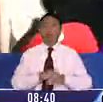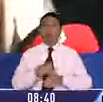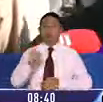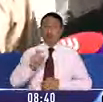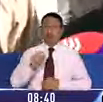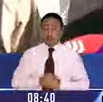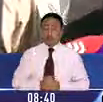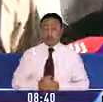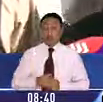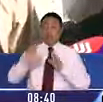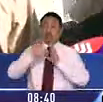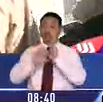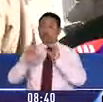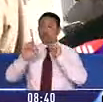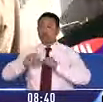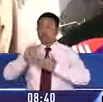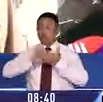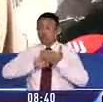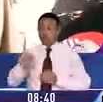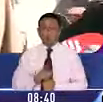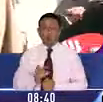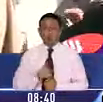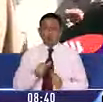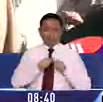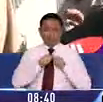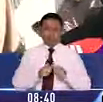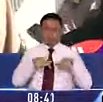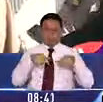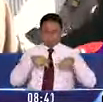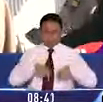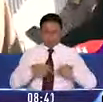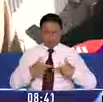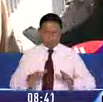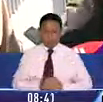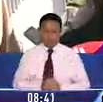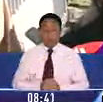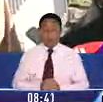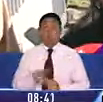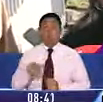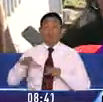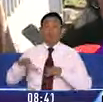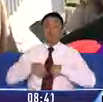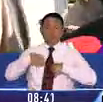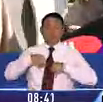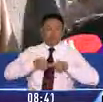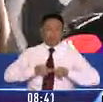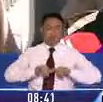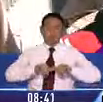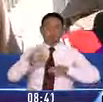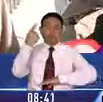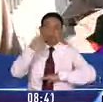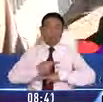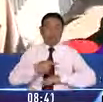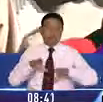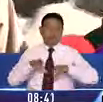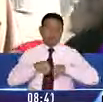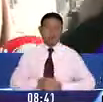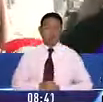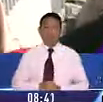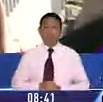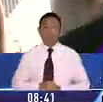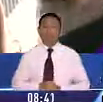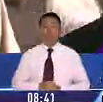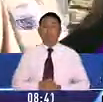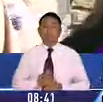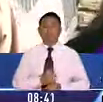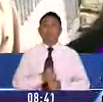de la Corte Constitucional, por lo tanto ya está en firme y nosotros estamos ejecutando y daremos cumplimiento a esa disposición. La seguridad del expresidente de la Asamblea,